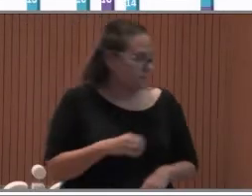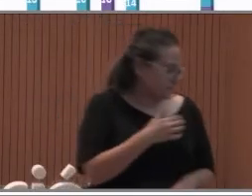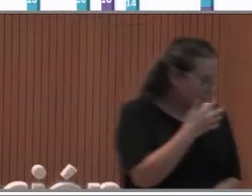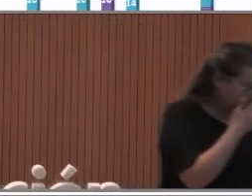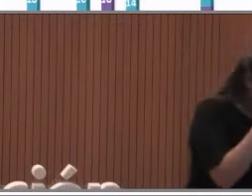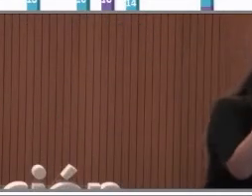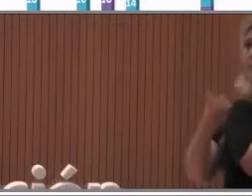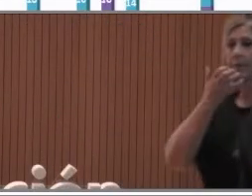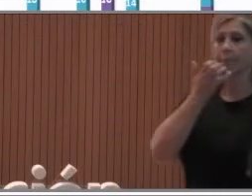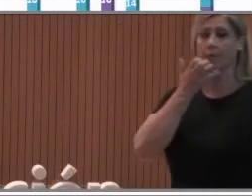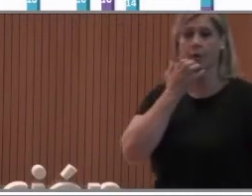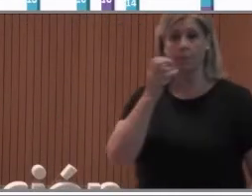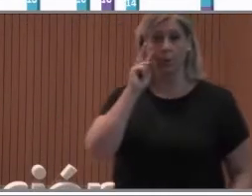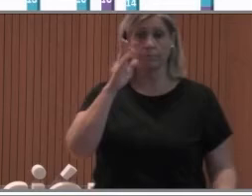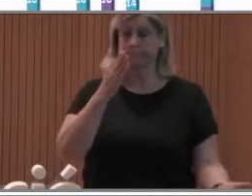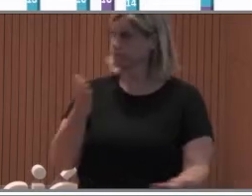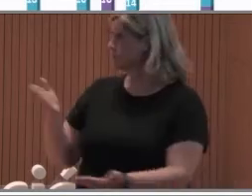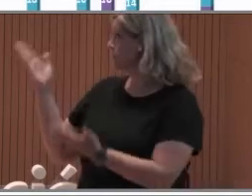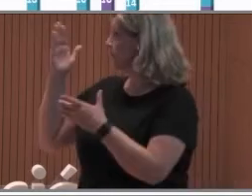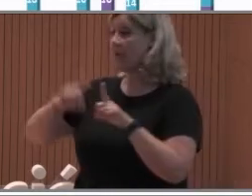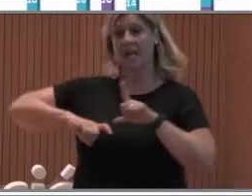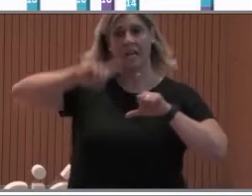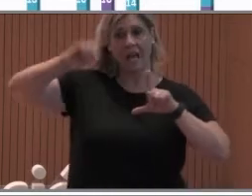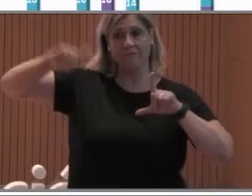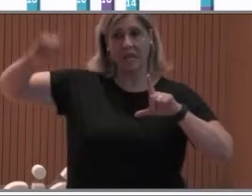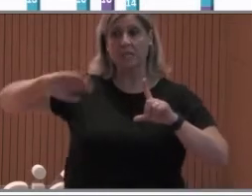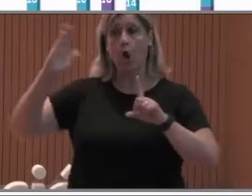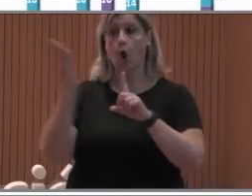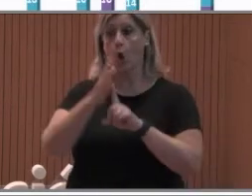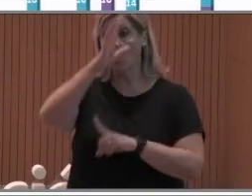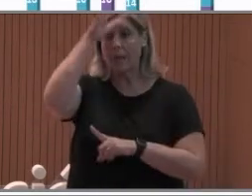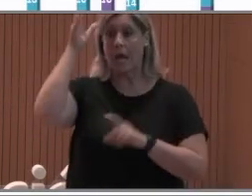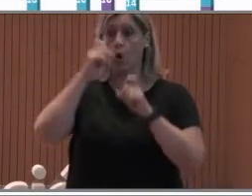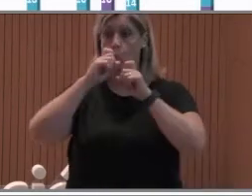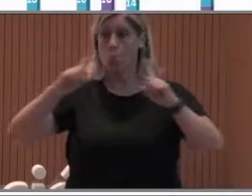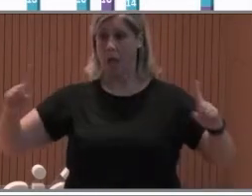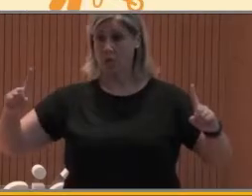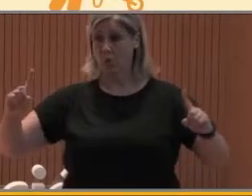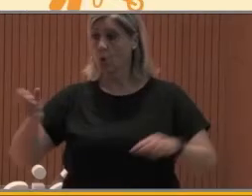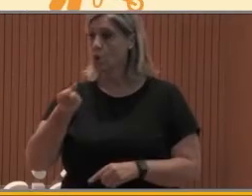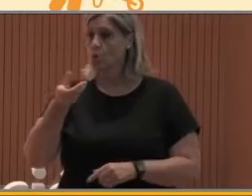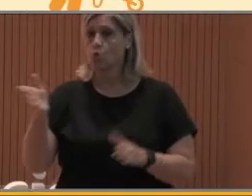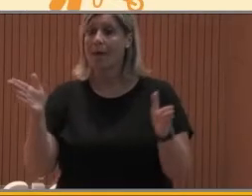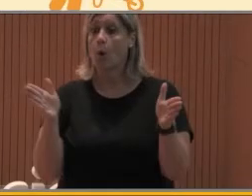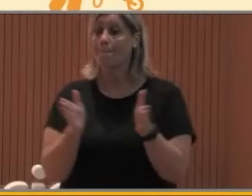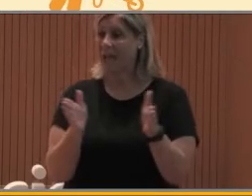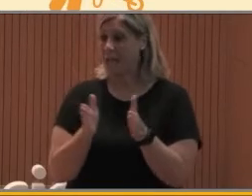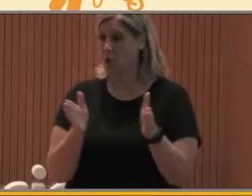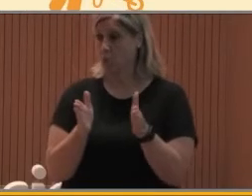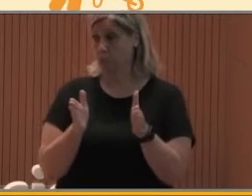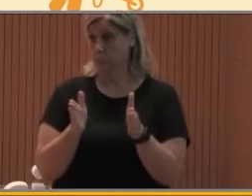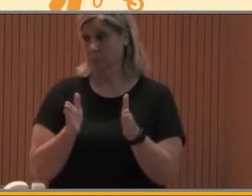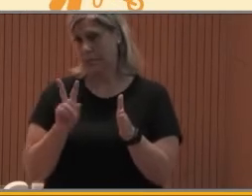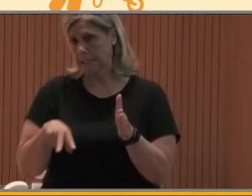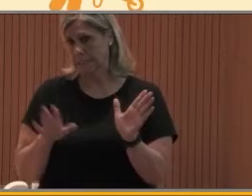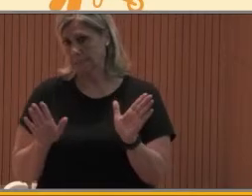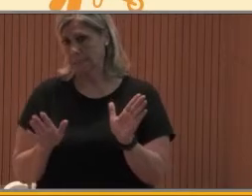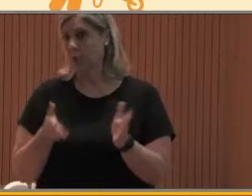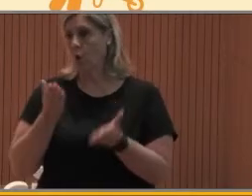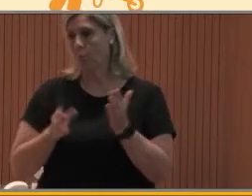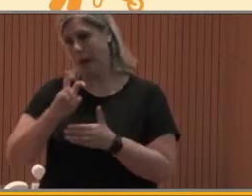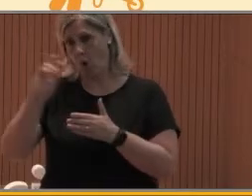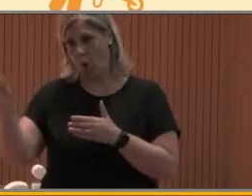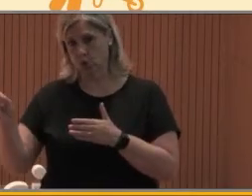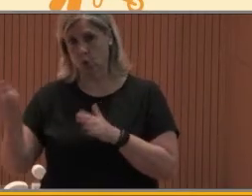unas gráficas de golpes de calor al año. Son números muy pequeños comparados con los números grandes. Y es muy